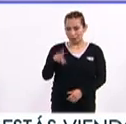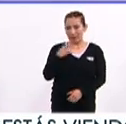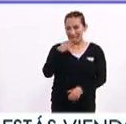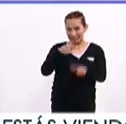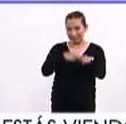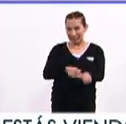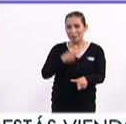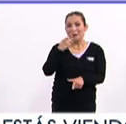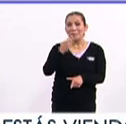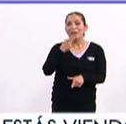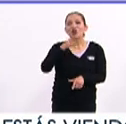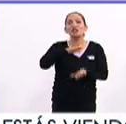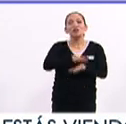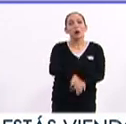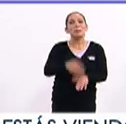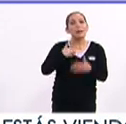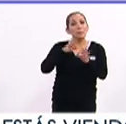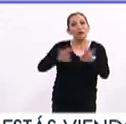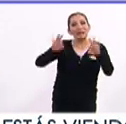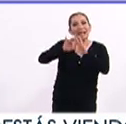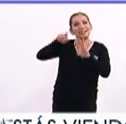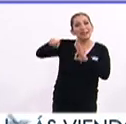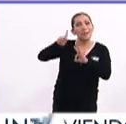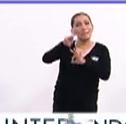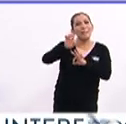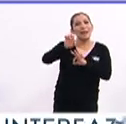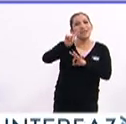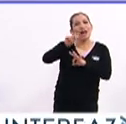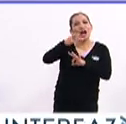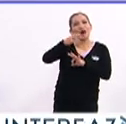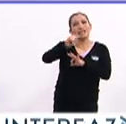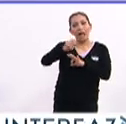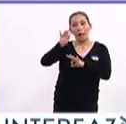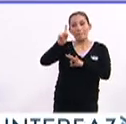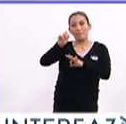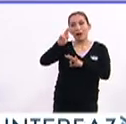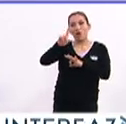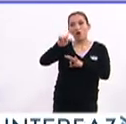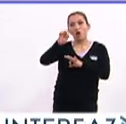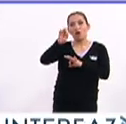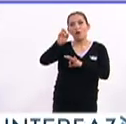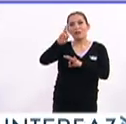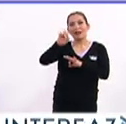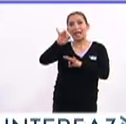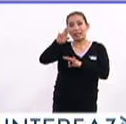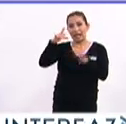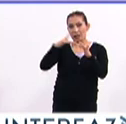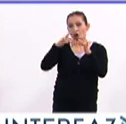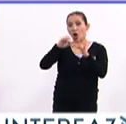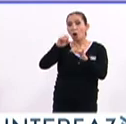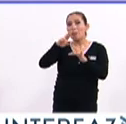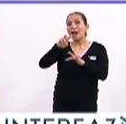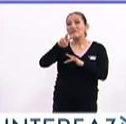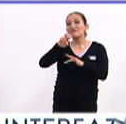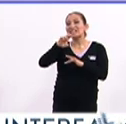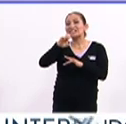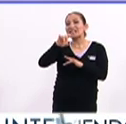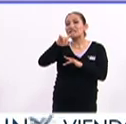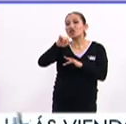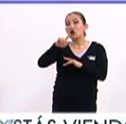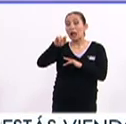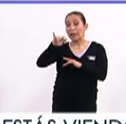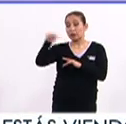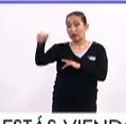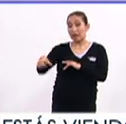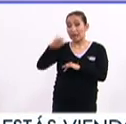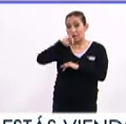Para seguir platicando acerca de la relevancia de la pedagogía de Paulo Freire, tenemos un enlace con el doctor Omar Vicencio Leighton.